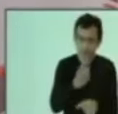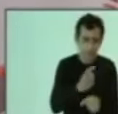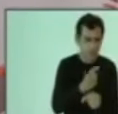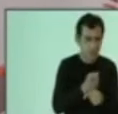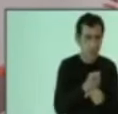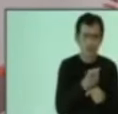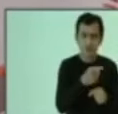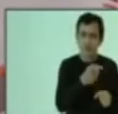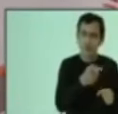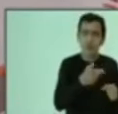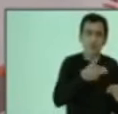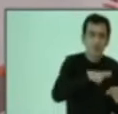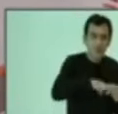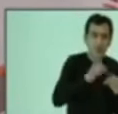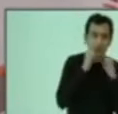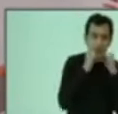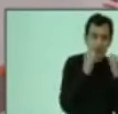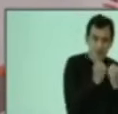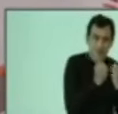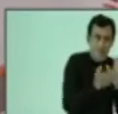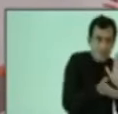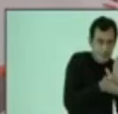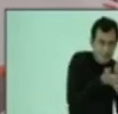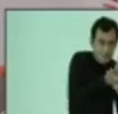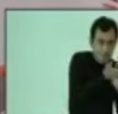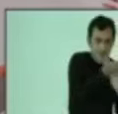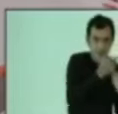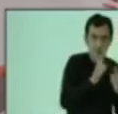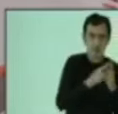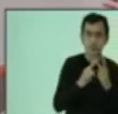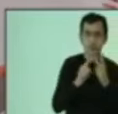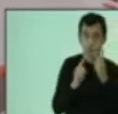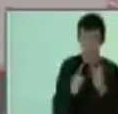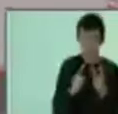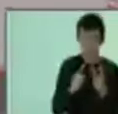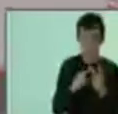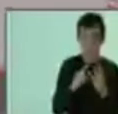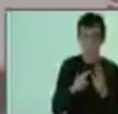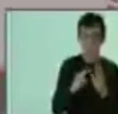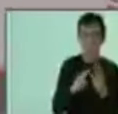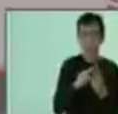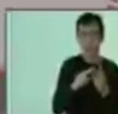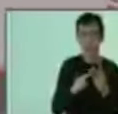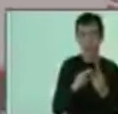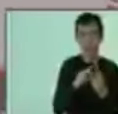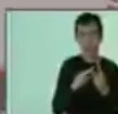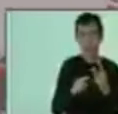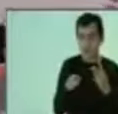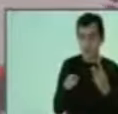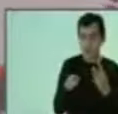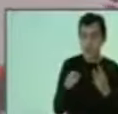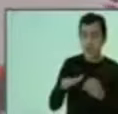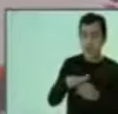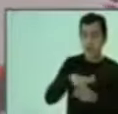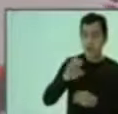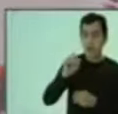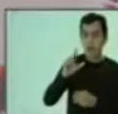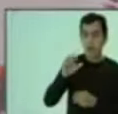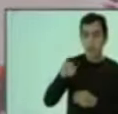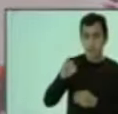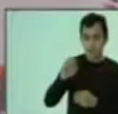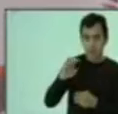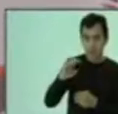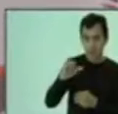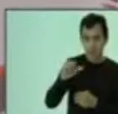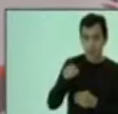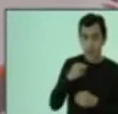una clínica del Seguro Social y 2 clínicas, una para el centro de salud en la colonia Olmecas, como decía aquí el